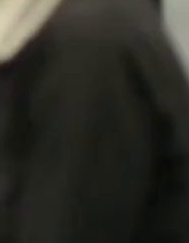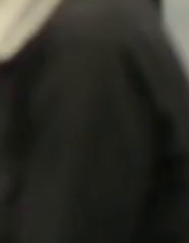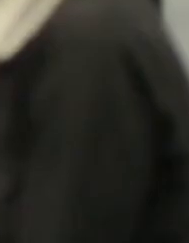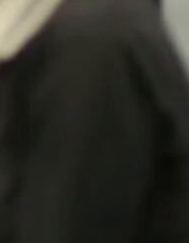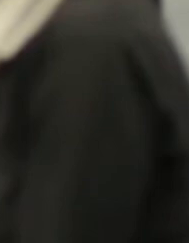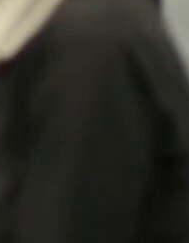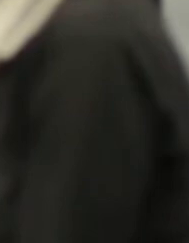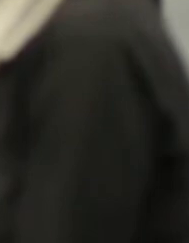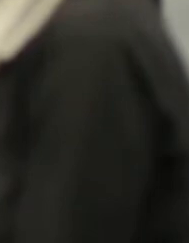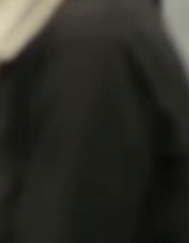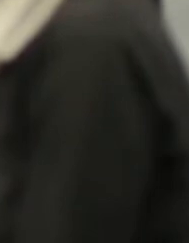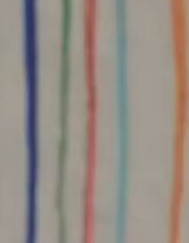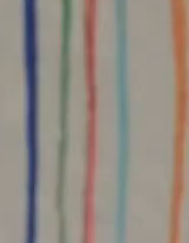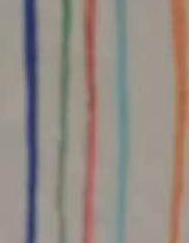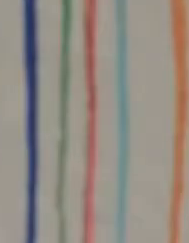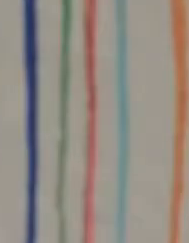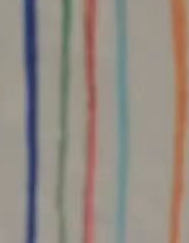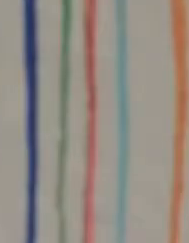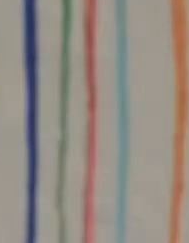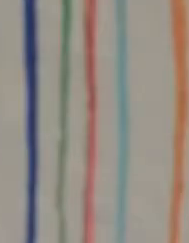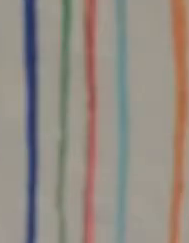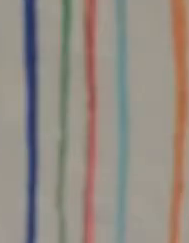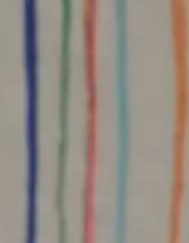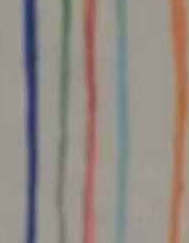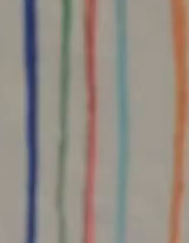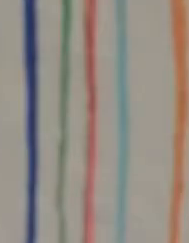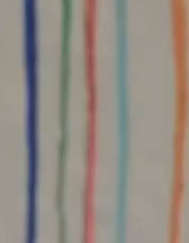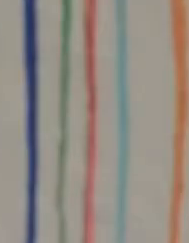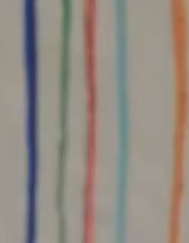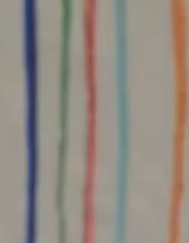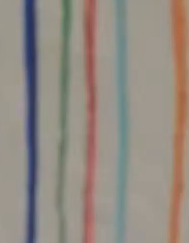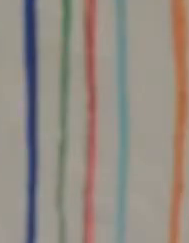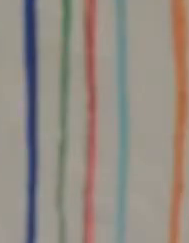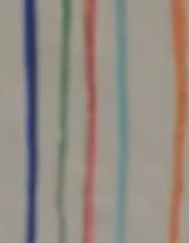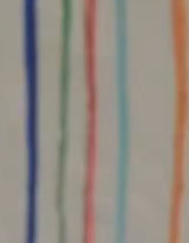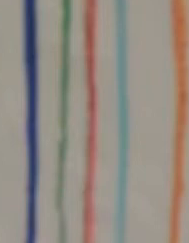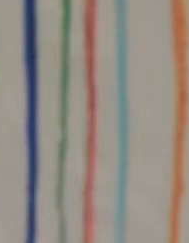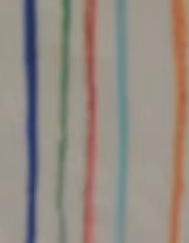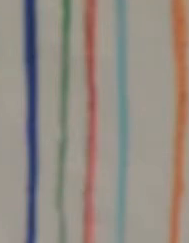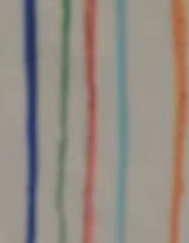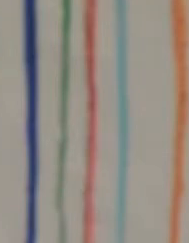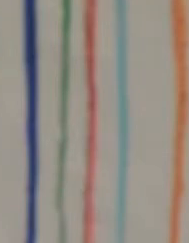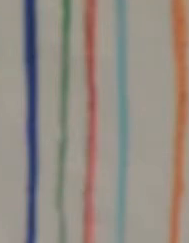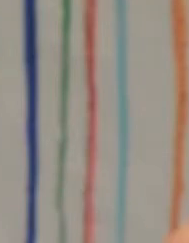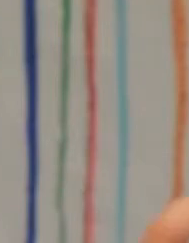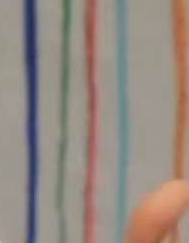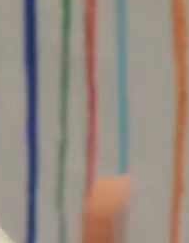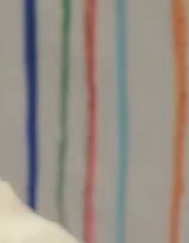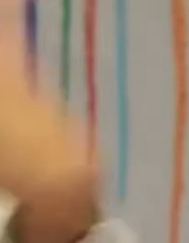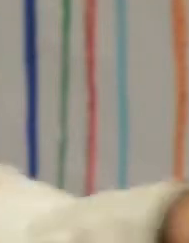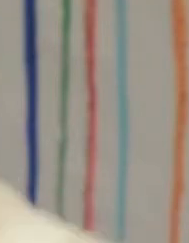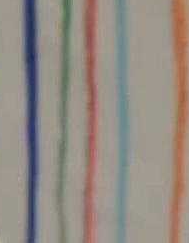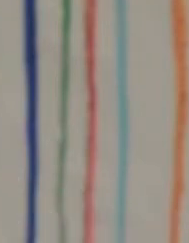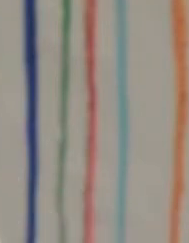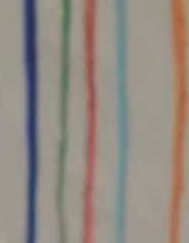Me voy con la sensación de ahora hay que hacer que las cosas pasen, o sea, hay que